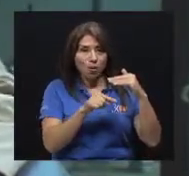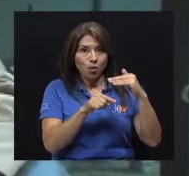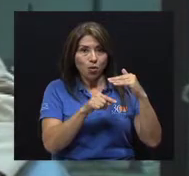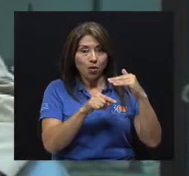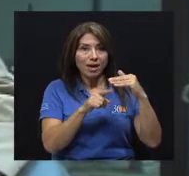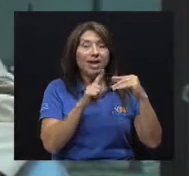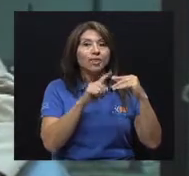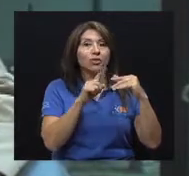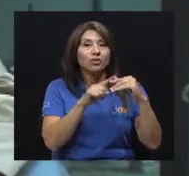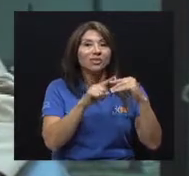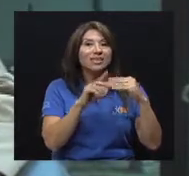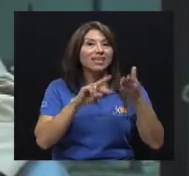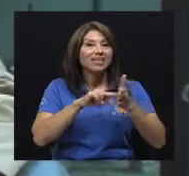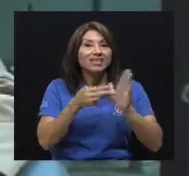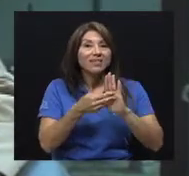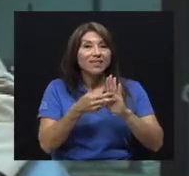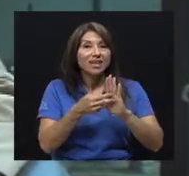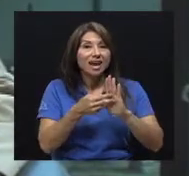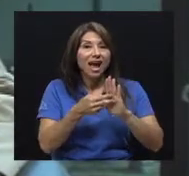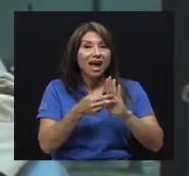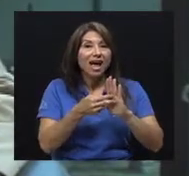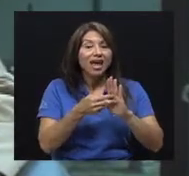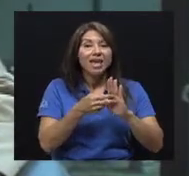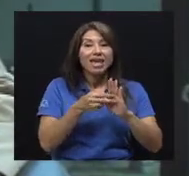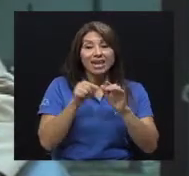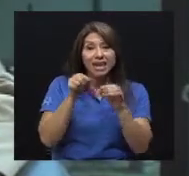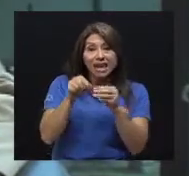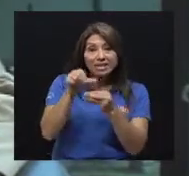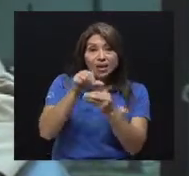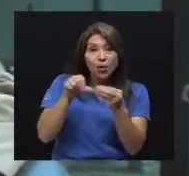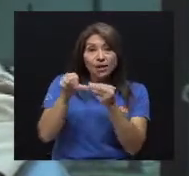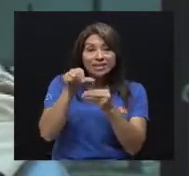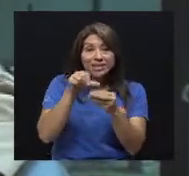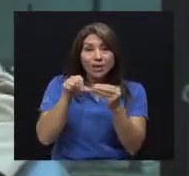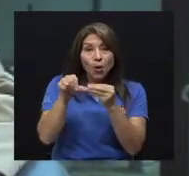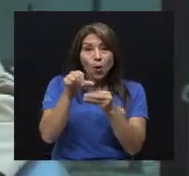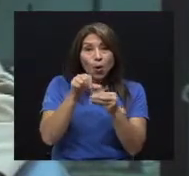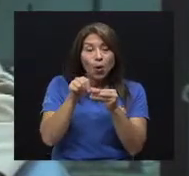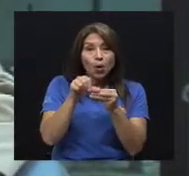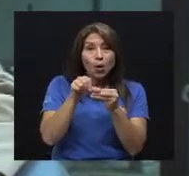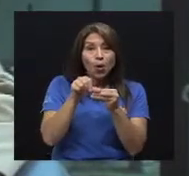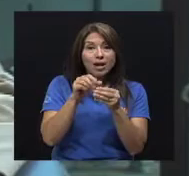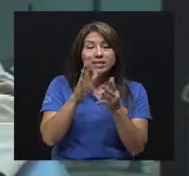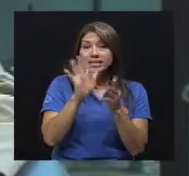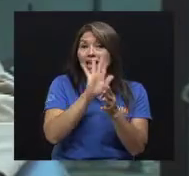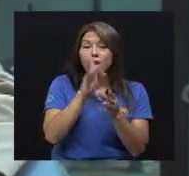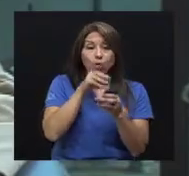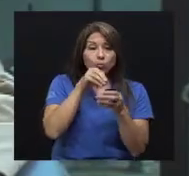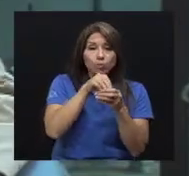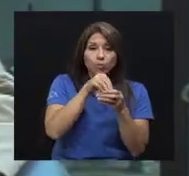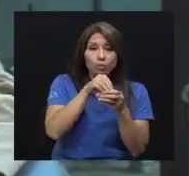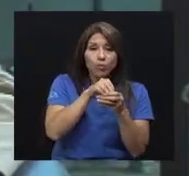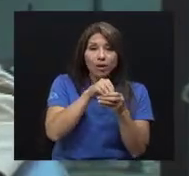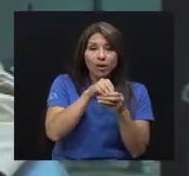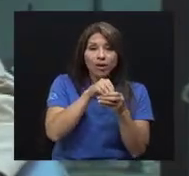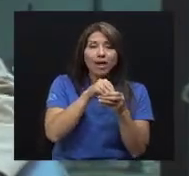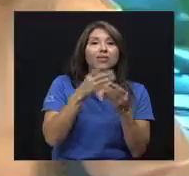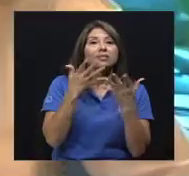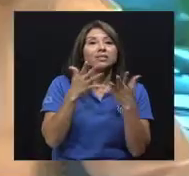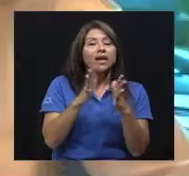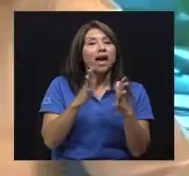frenamos ese colesterol que se está acumulando en las arterias y más bien podemos empezar a sacarlo de las arterias si ya teníamos una arteria muy